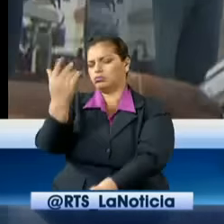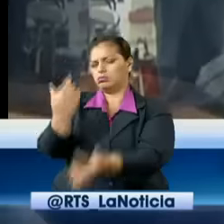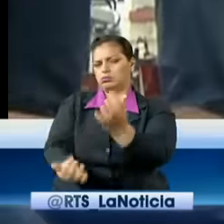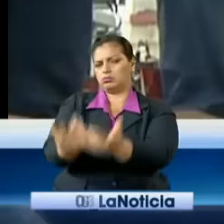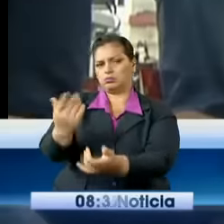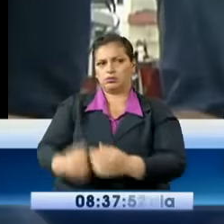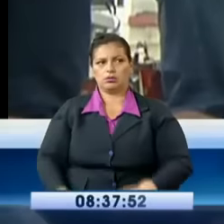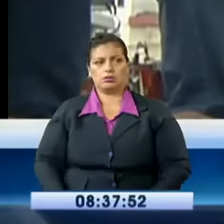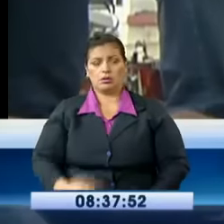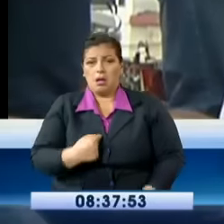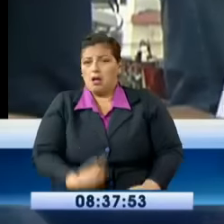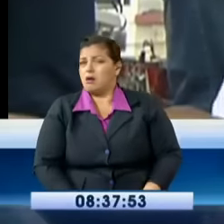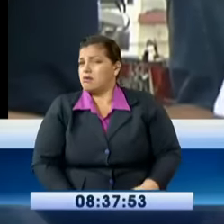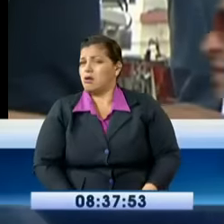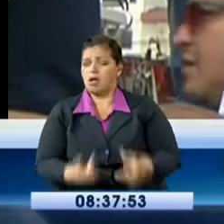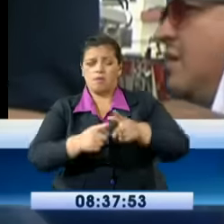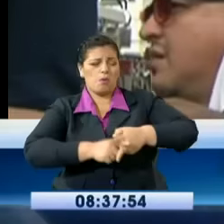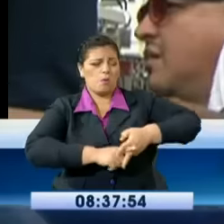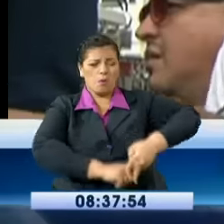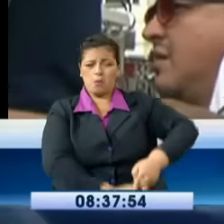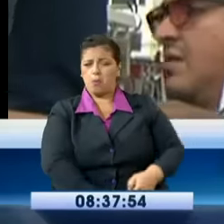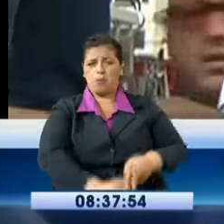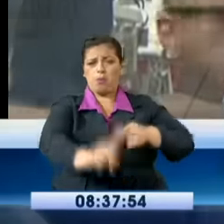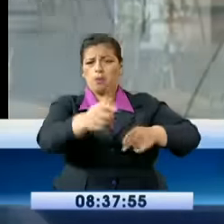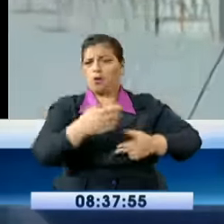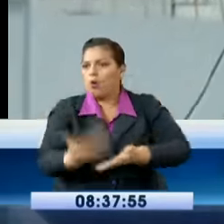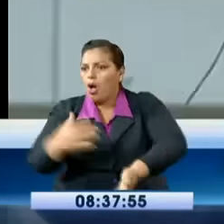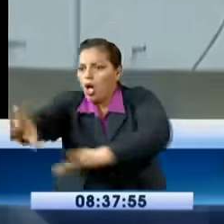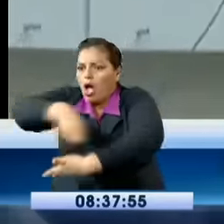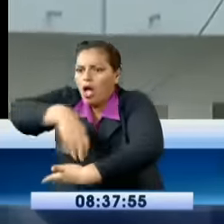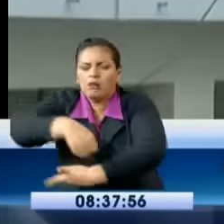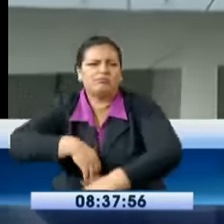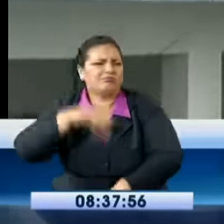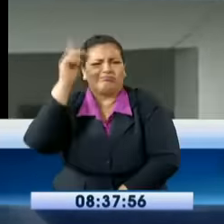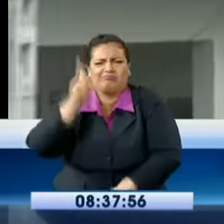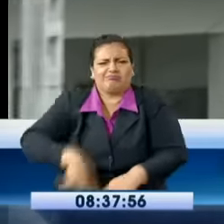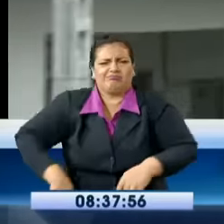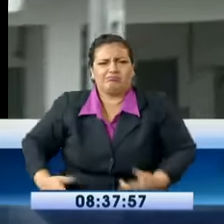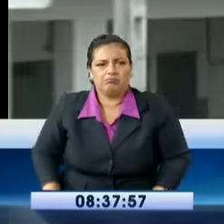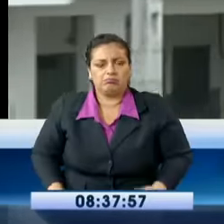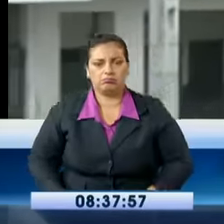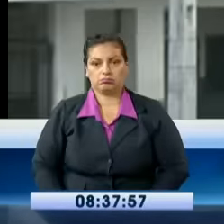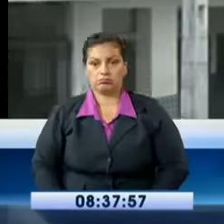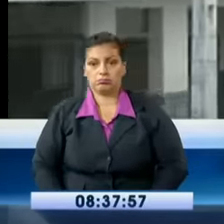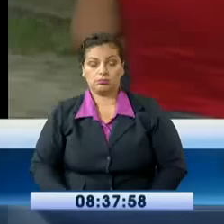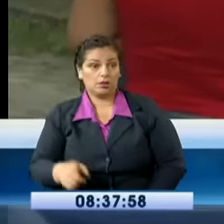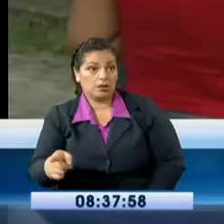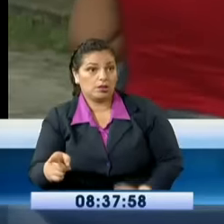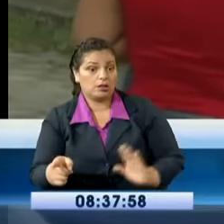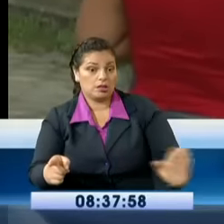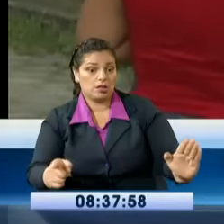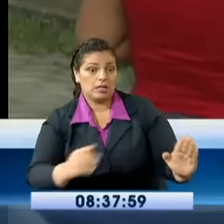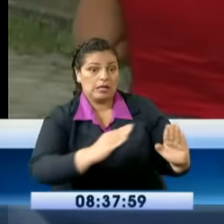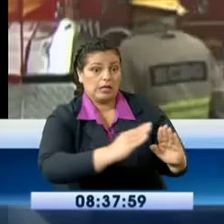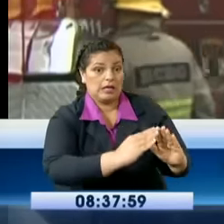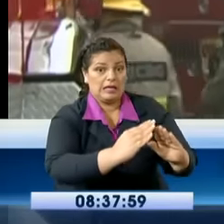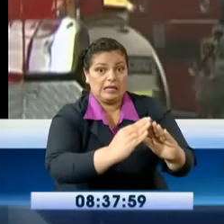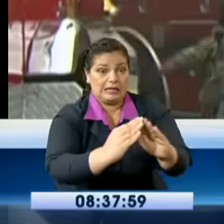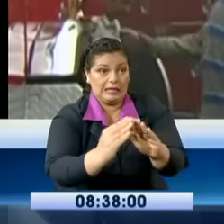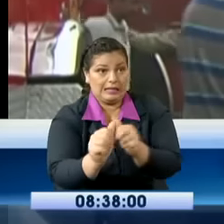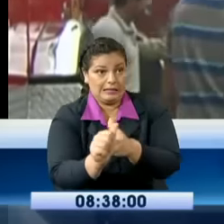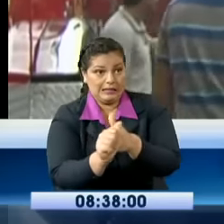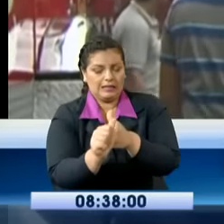para nada. Se incendió de manera rápida, tuvimos que salir, no tuvimos tiempo a nada. Quienes viven en las casas y edificios aledaños también